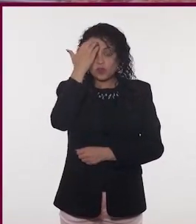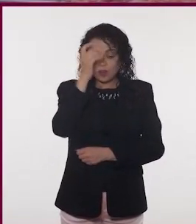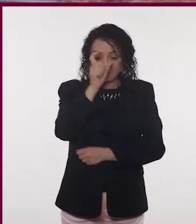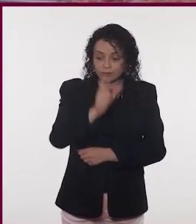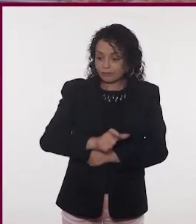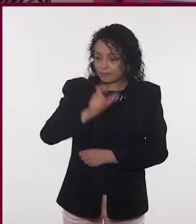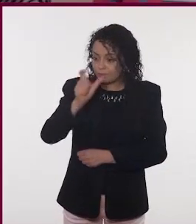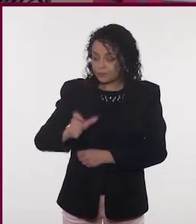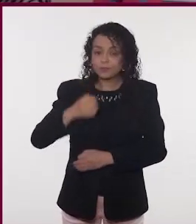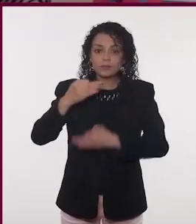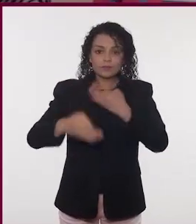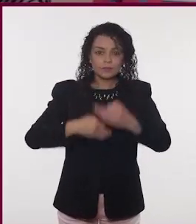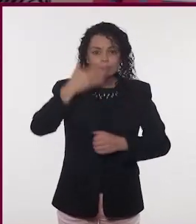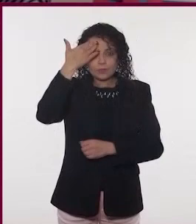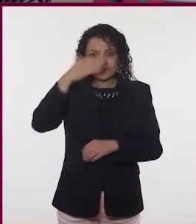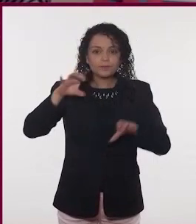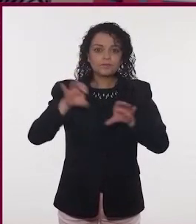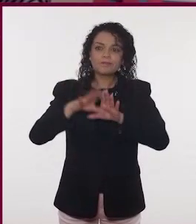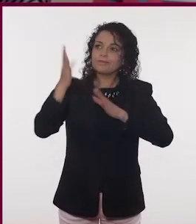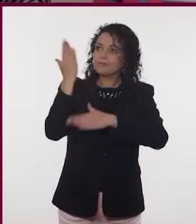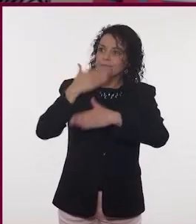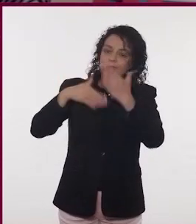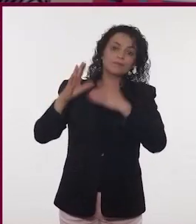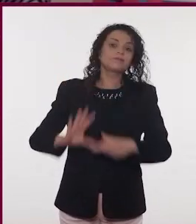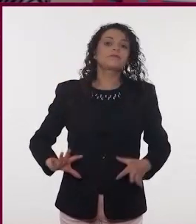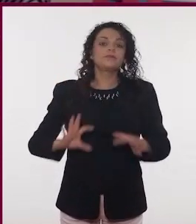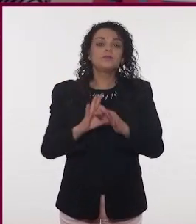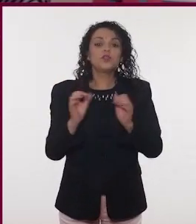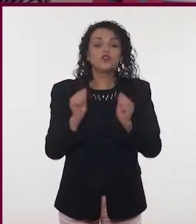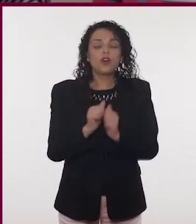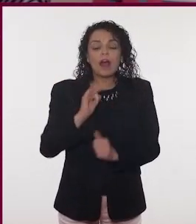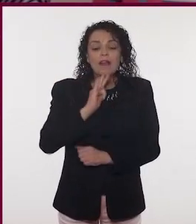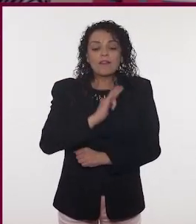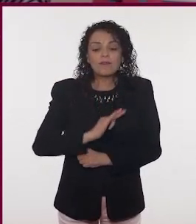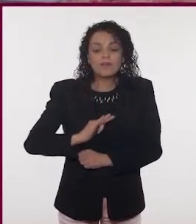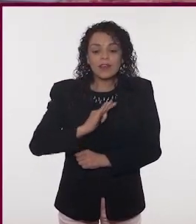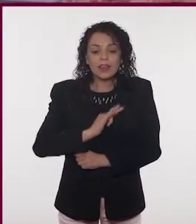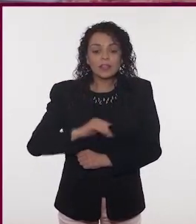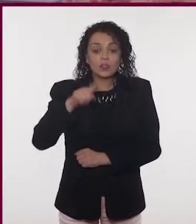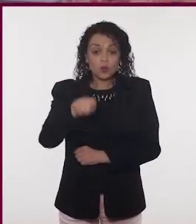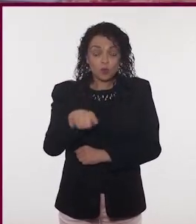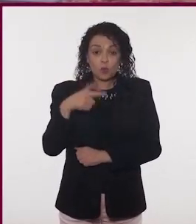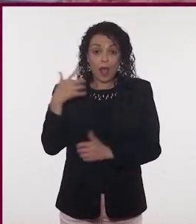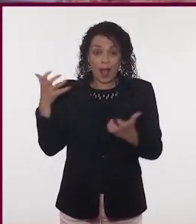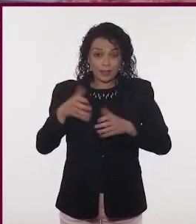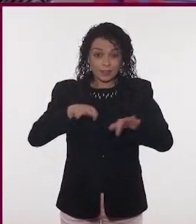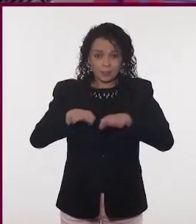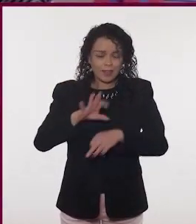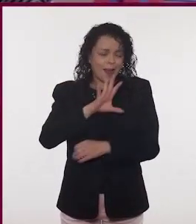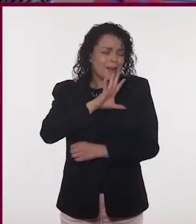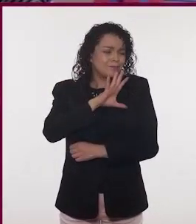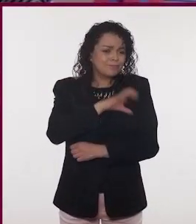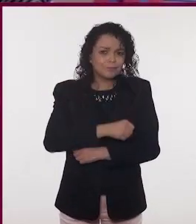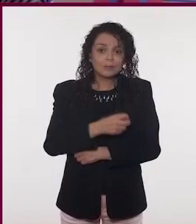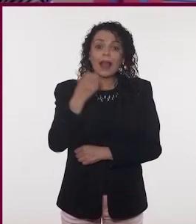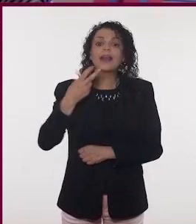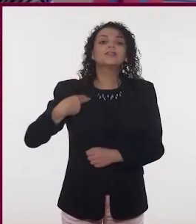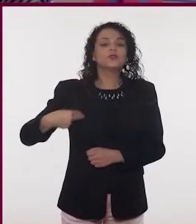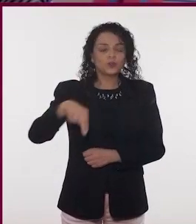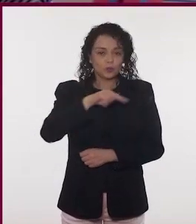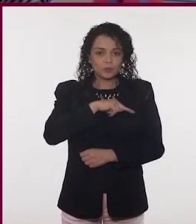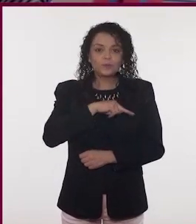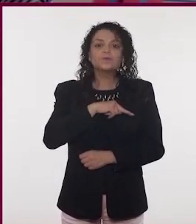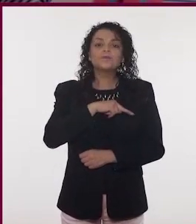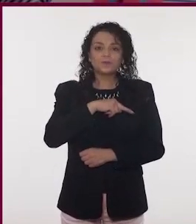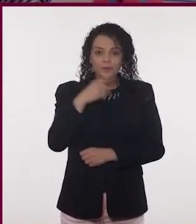su camino hacia el éxito mediante la felicidad de hacer lo que les encanta. Y para allá vamos nosotros, a procurarnos